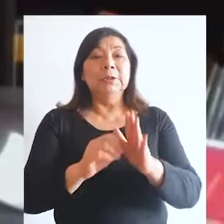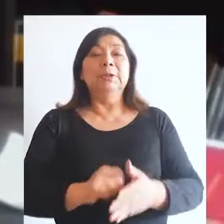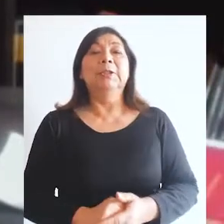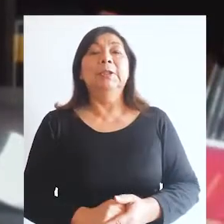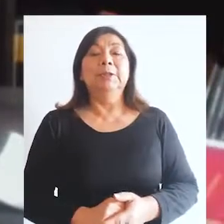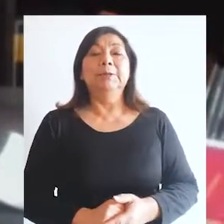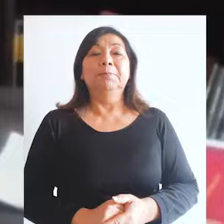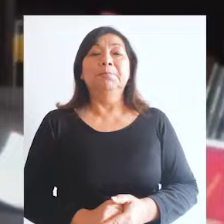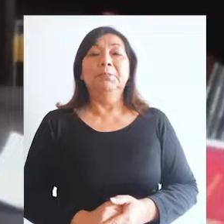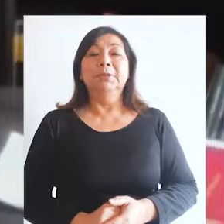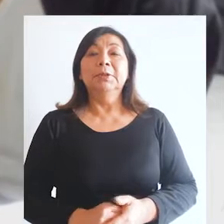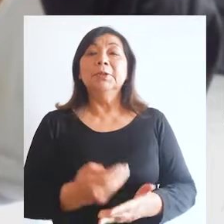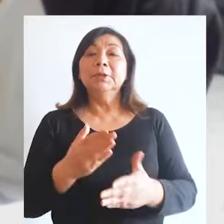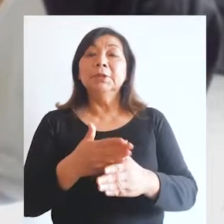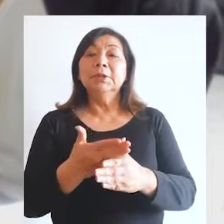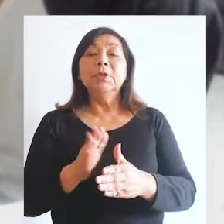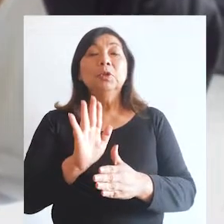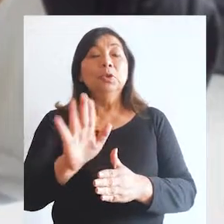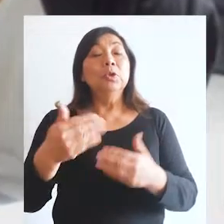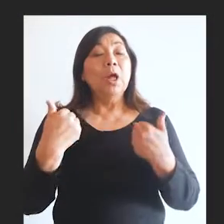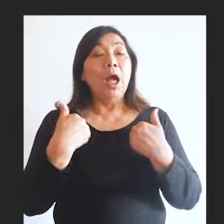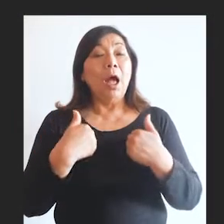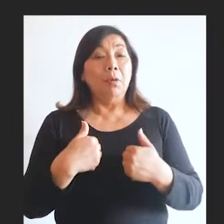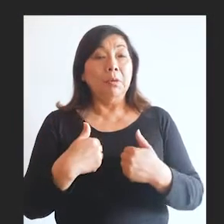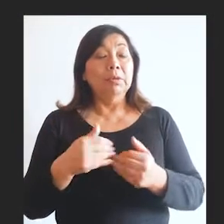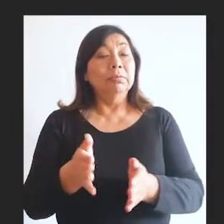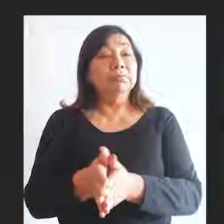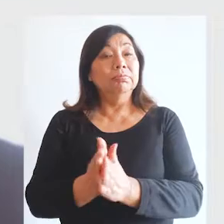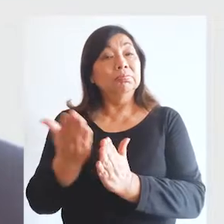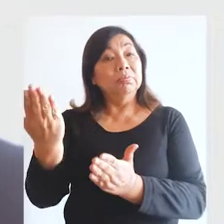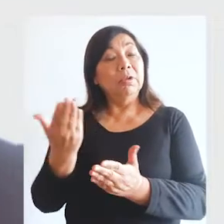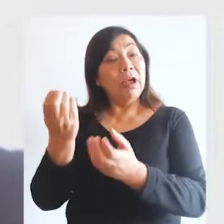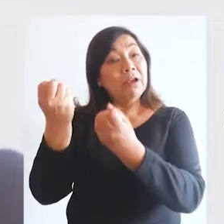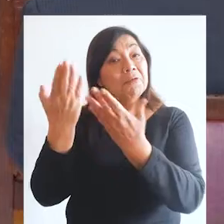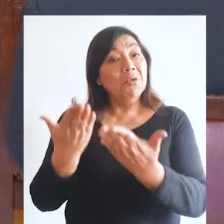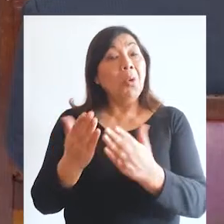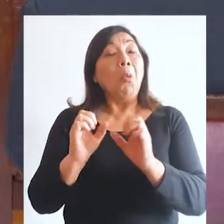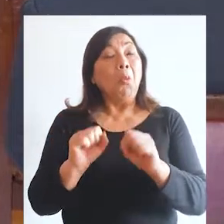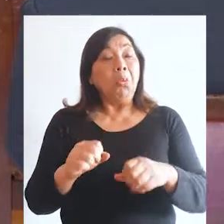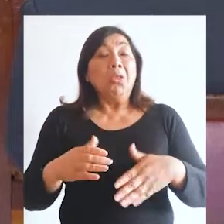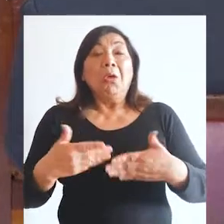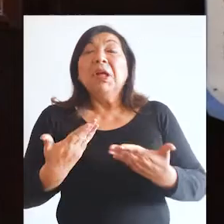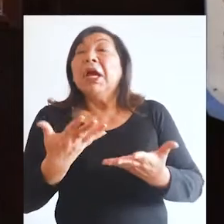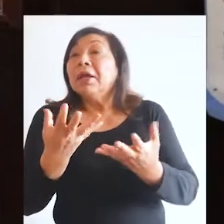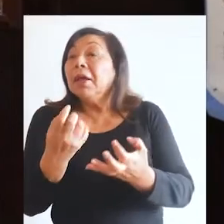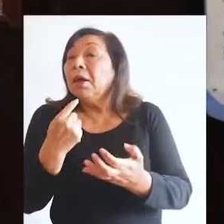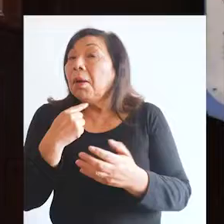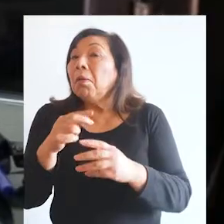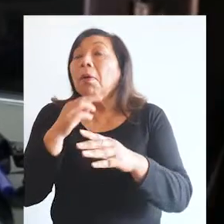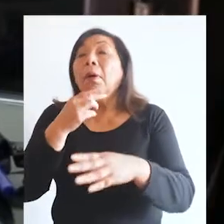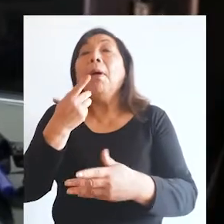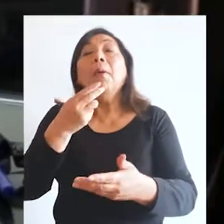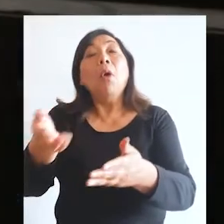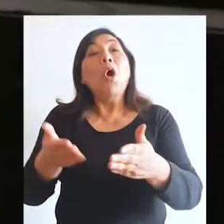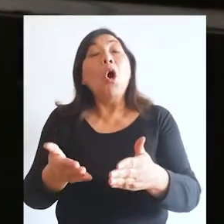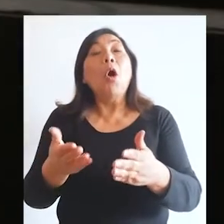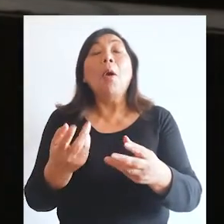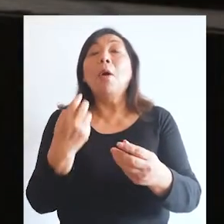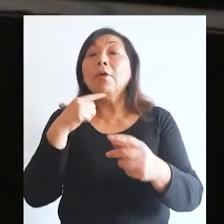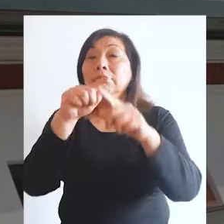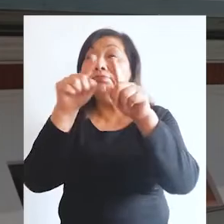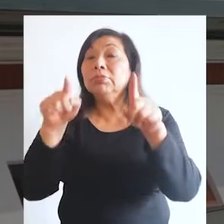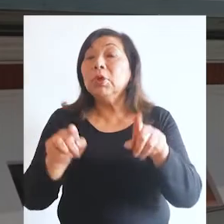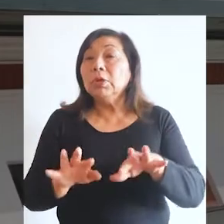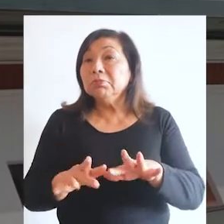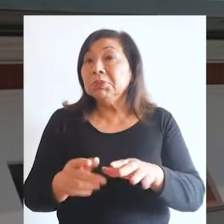constitucionales las partes y sus abogados que soliciten informar podrán hacerlo a través de la mesa de